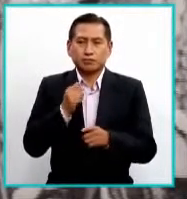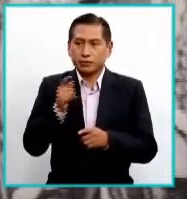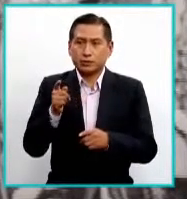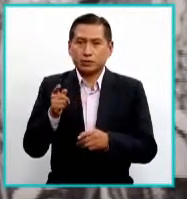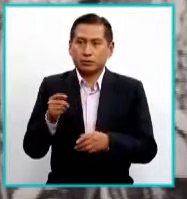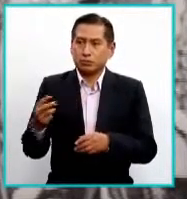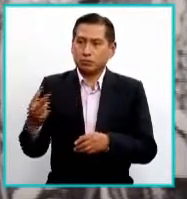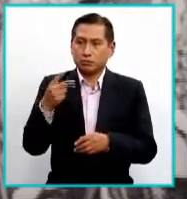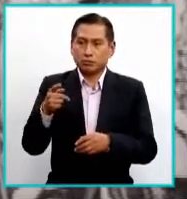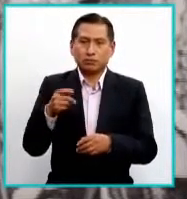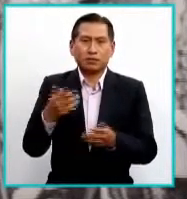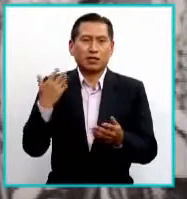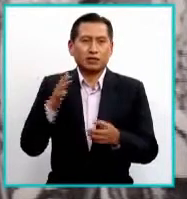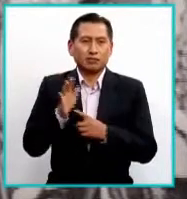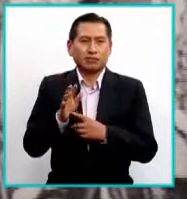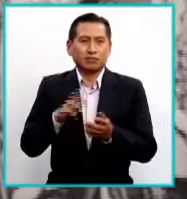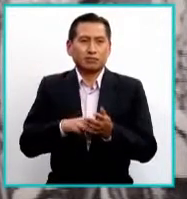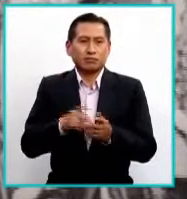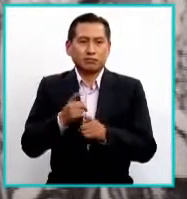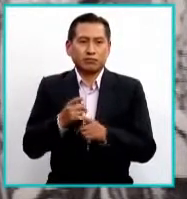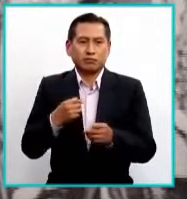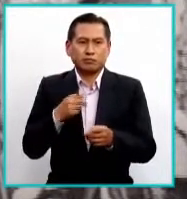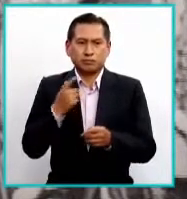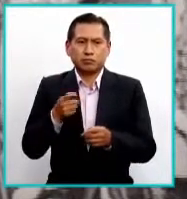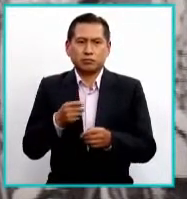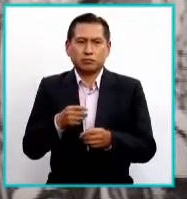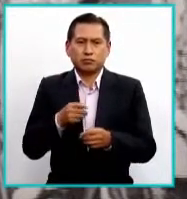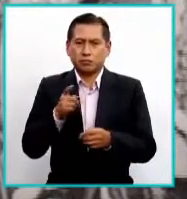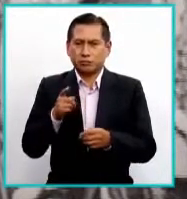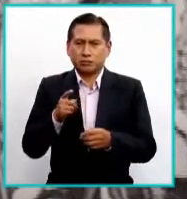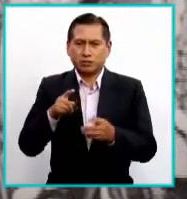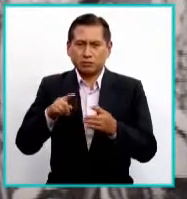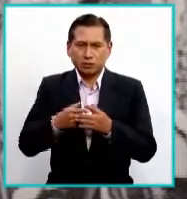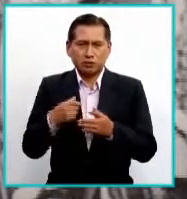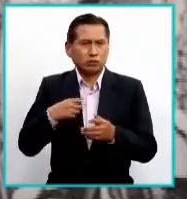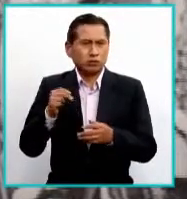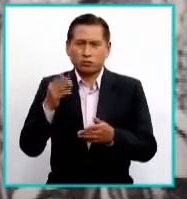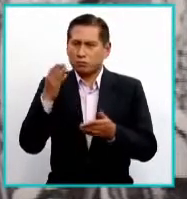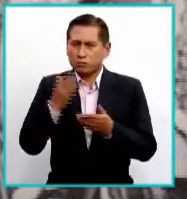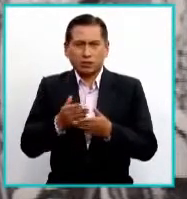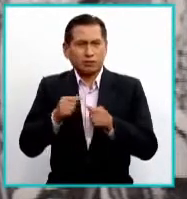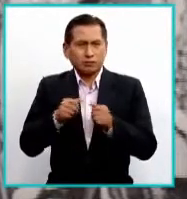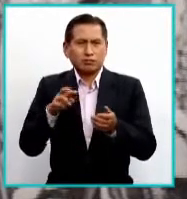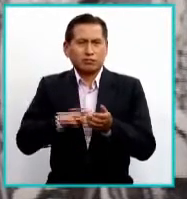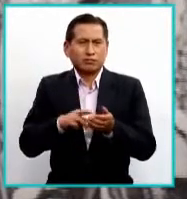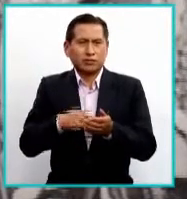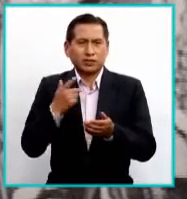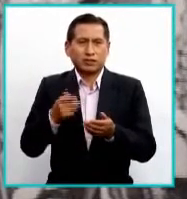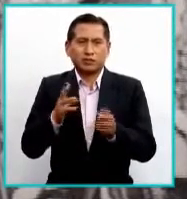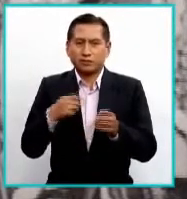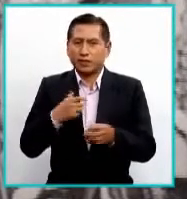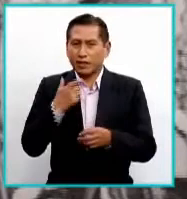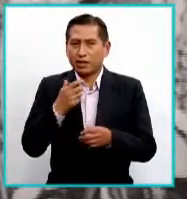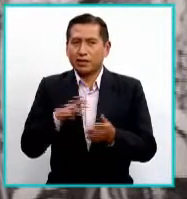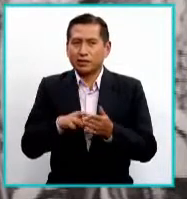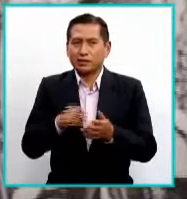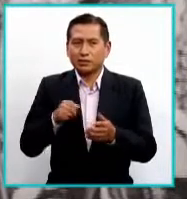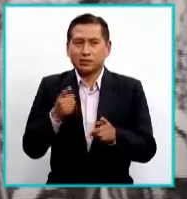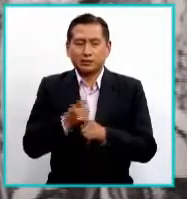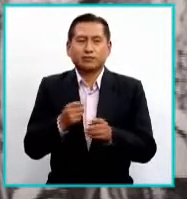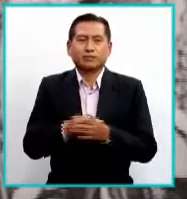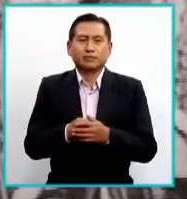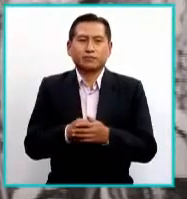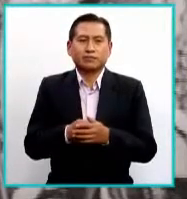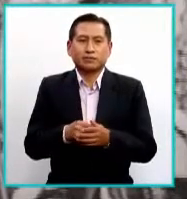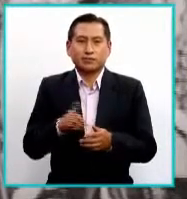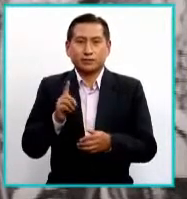me ha ido a ver en ese concierto y me dijo así como que desde que has empezado no he parado, digamos. De llorar. Sí, la qué